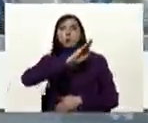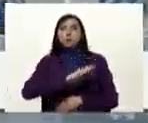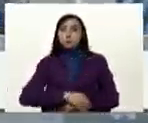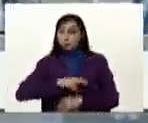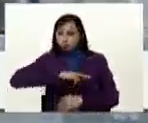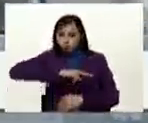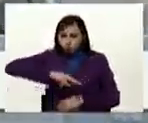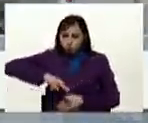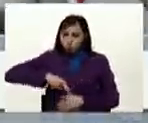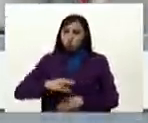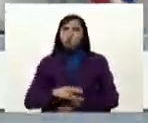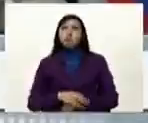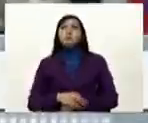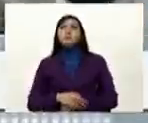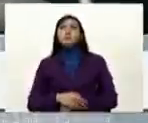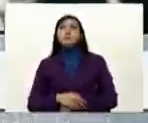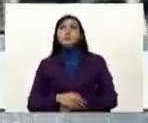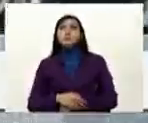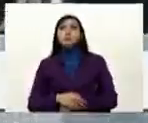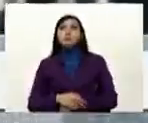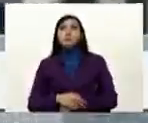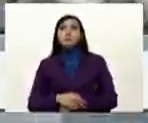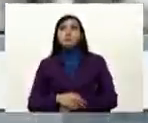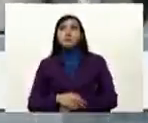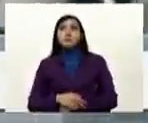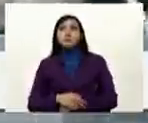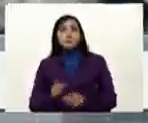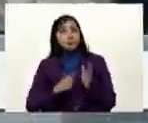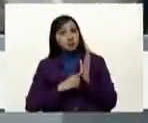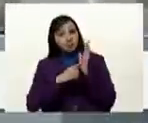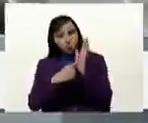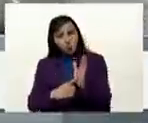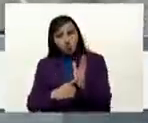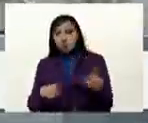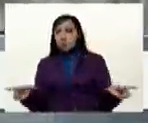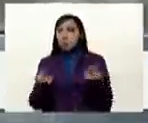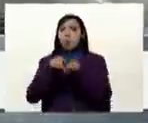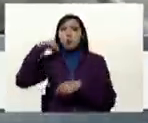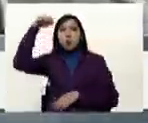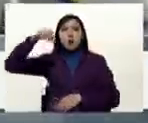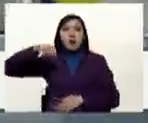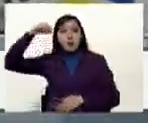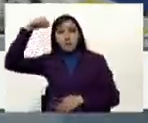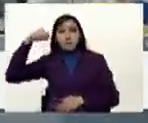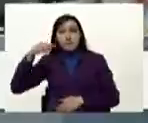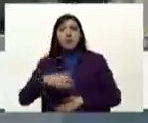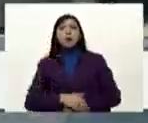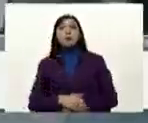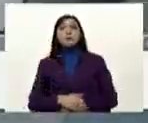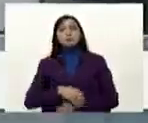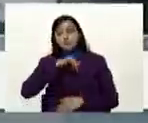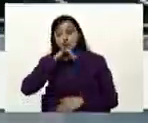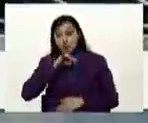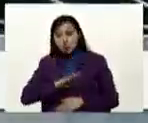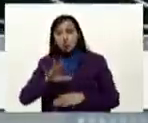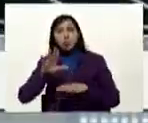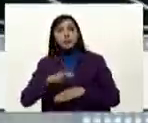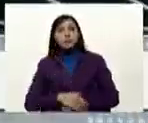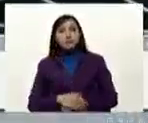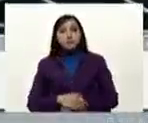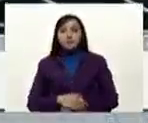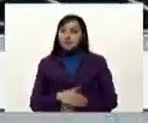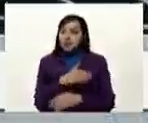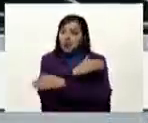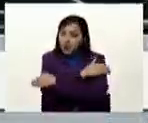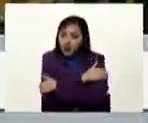pues, retratados, retratados para la película, retratados para la historia, en el